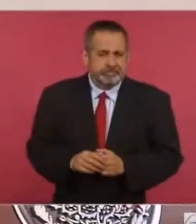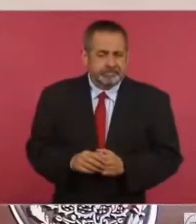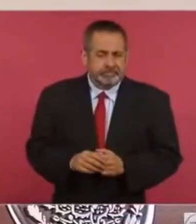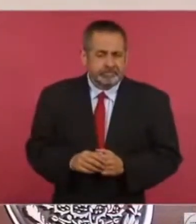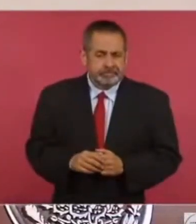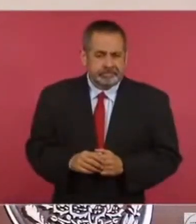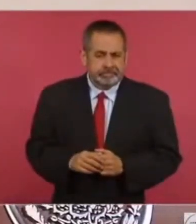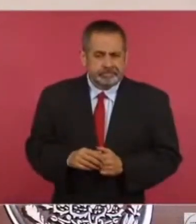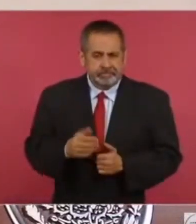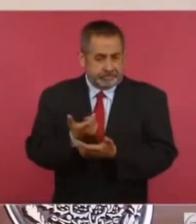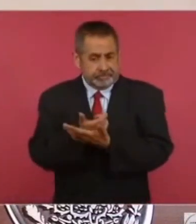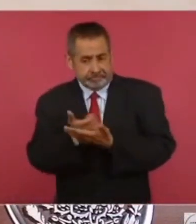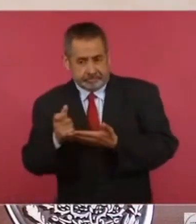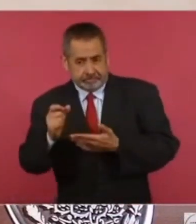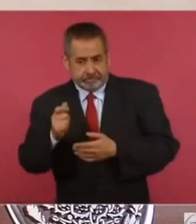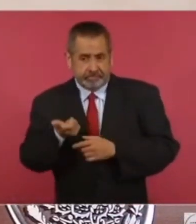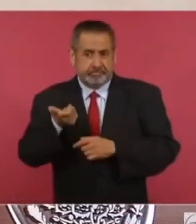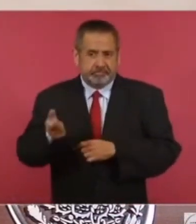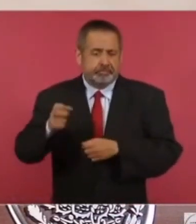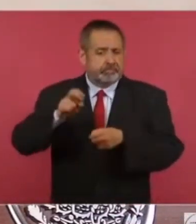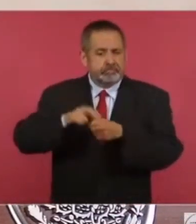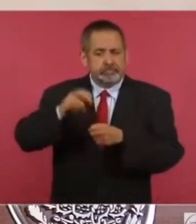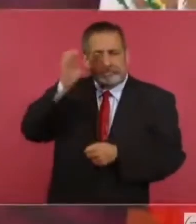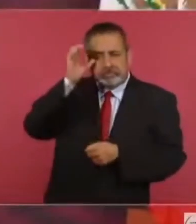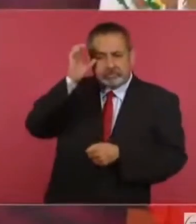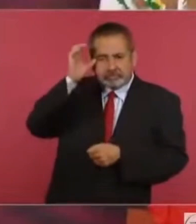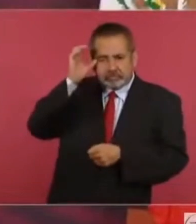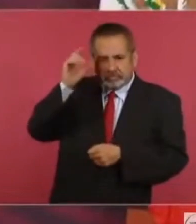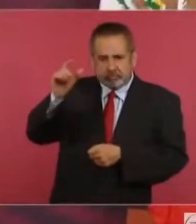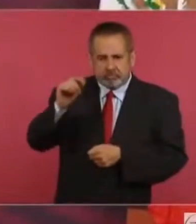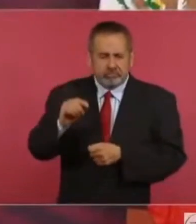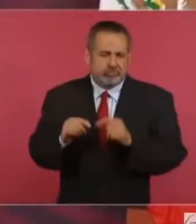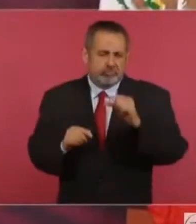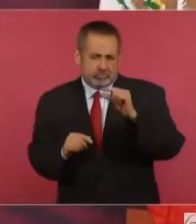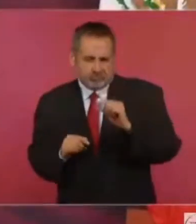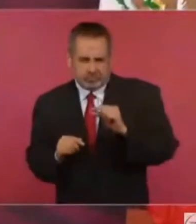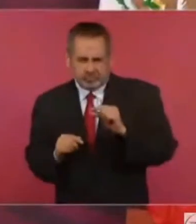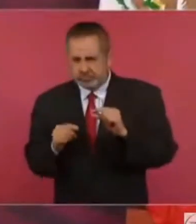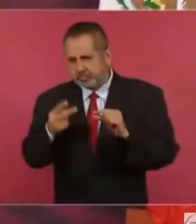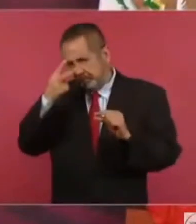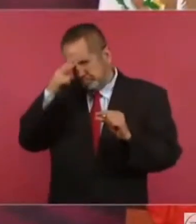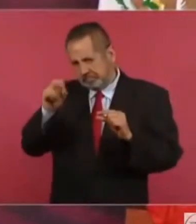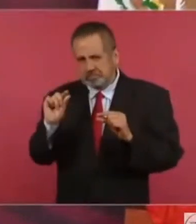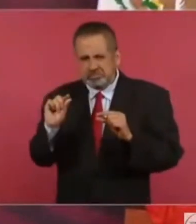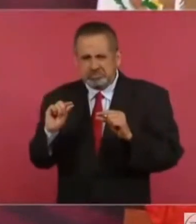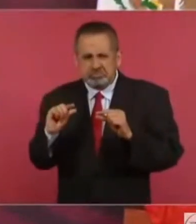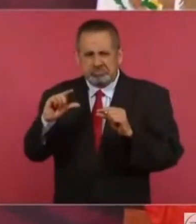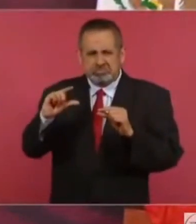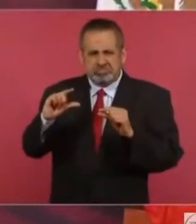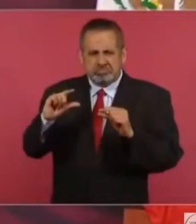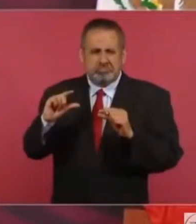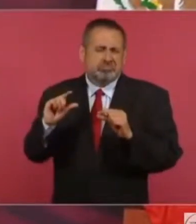de China eran más bajos que los de México.